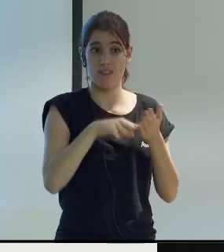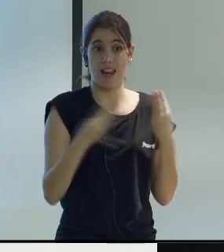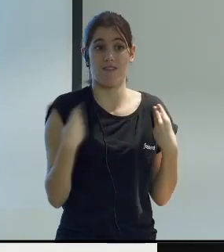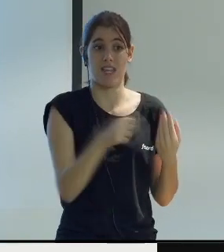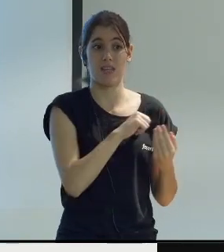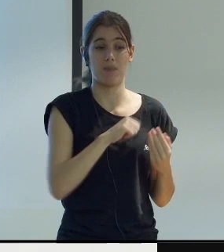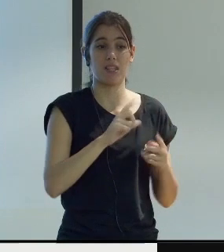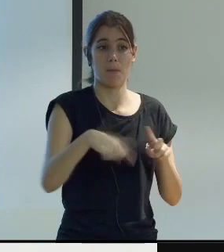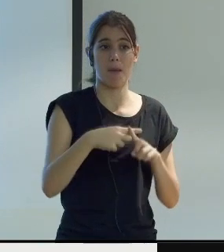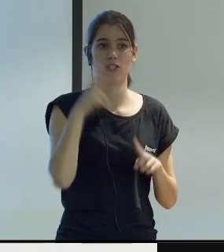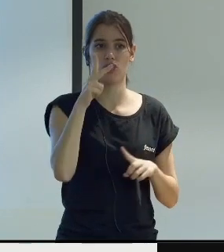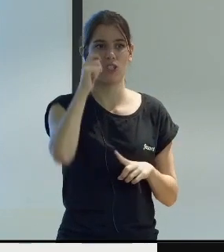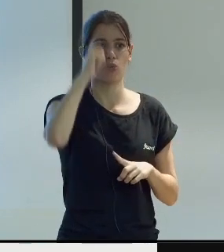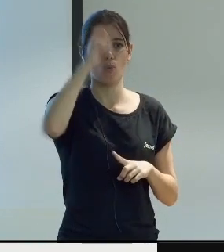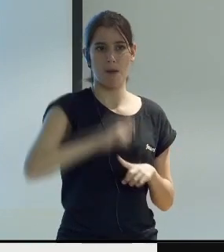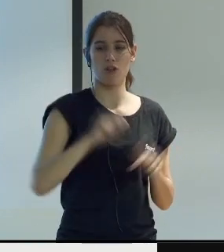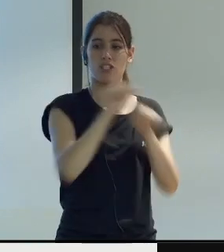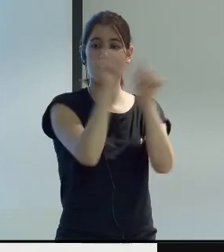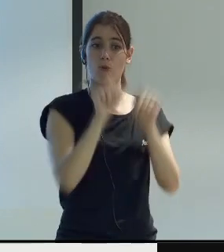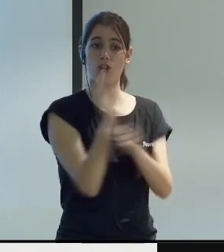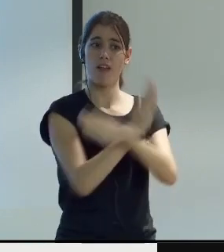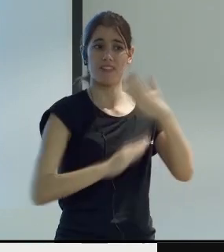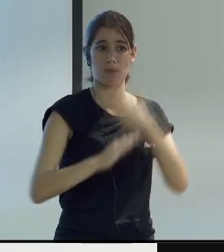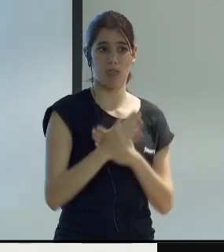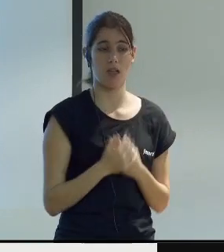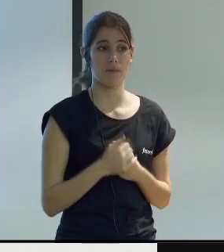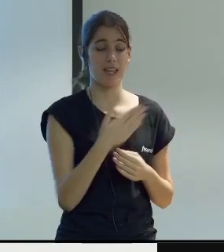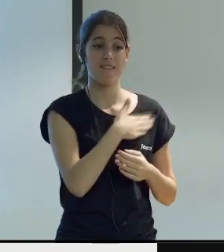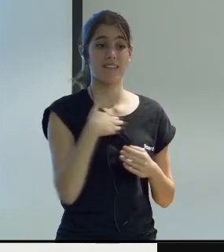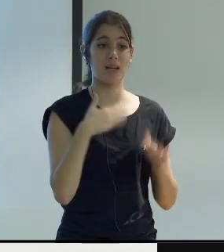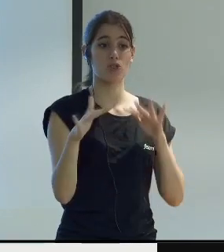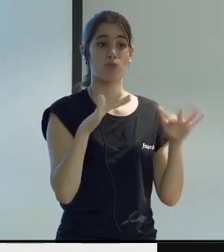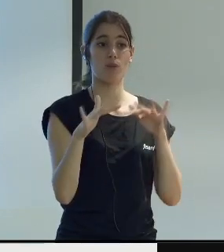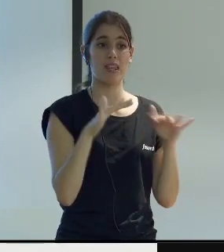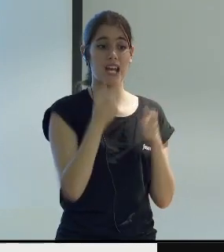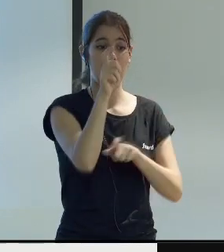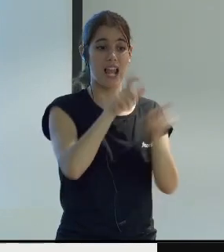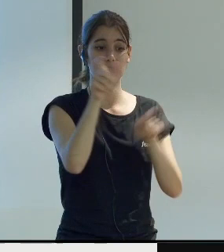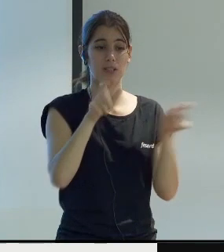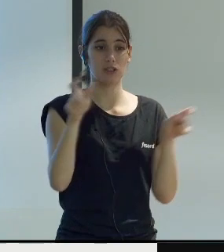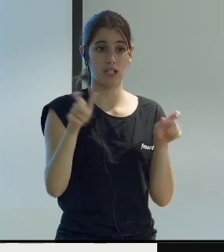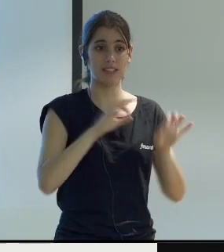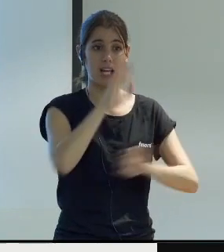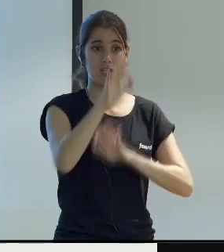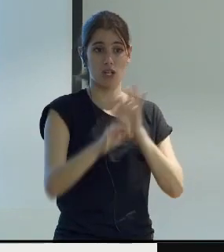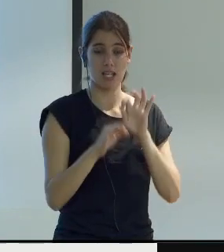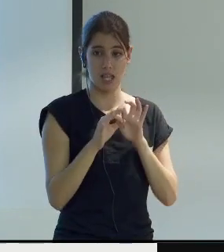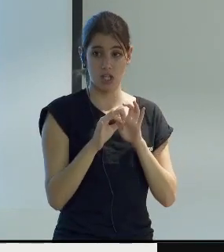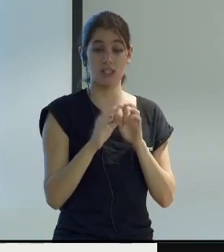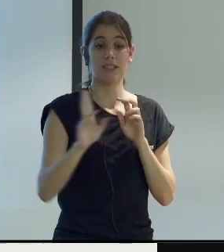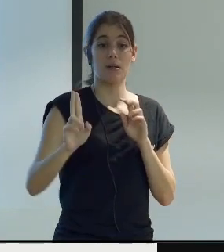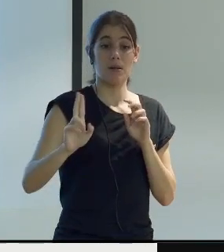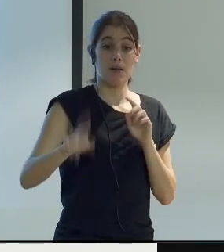y los derechos humanos y el modelo de la discapacidad. Queremos movilizar a los individuos, a las organizaciones, así como a